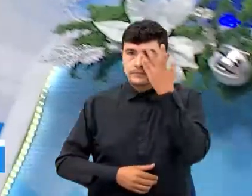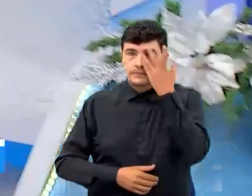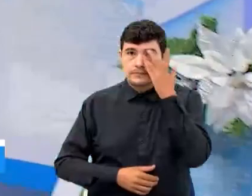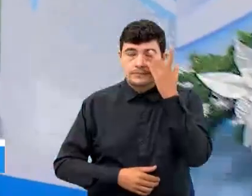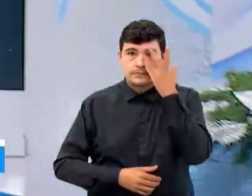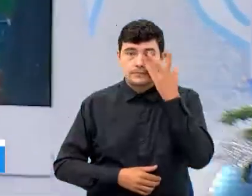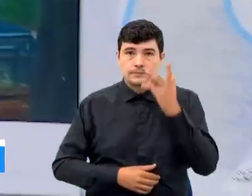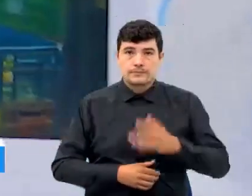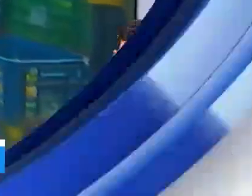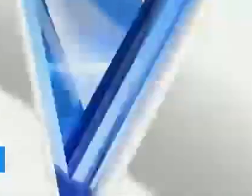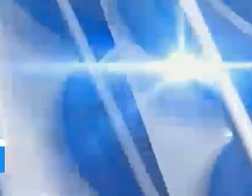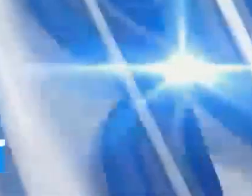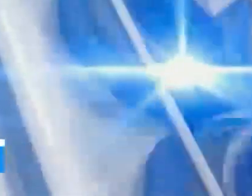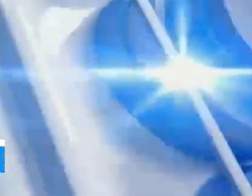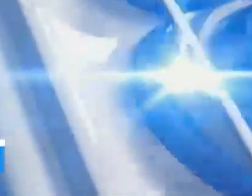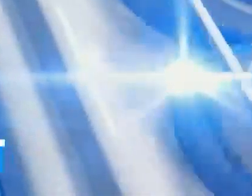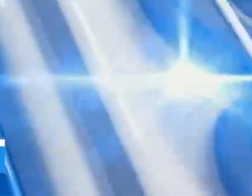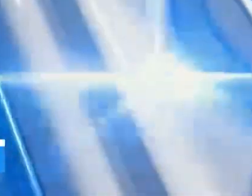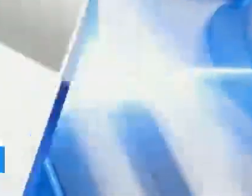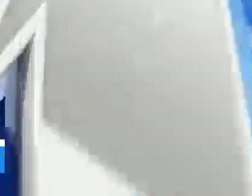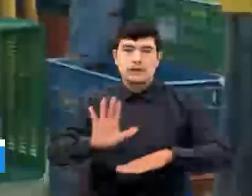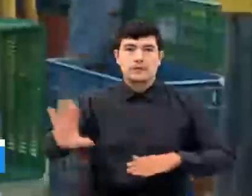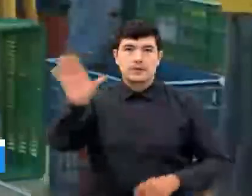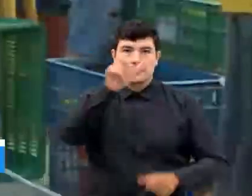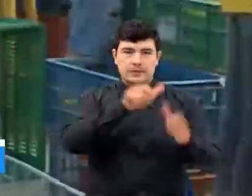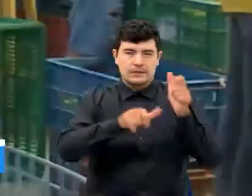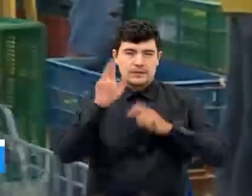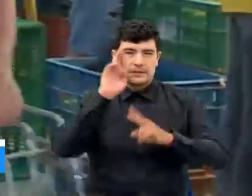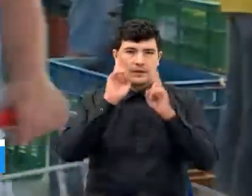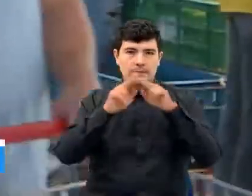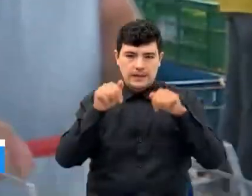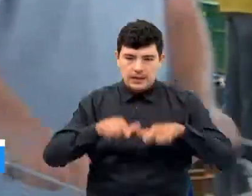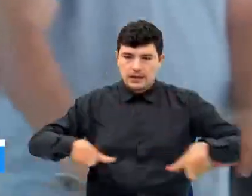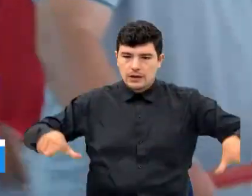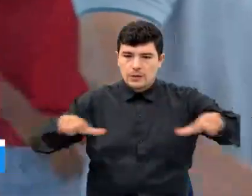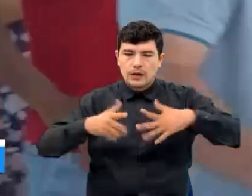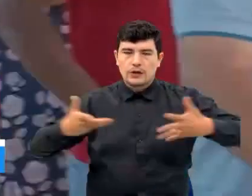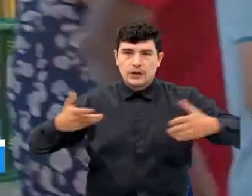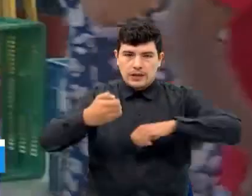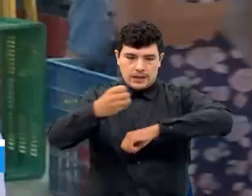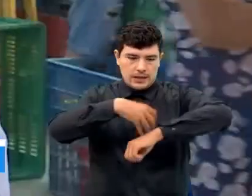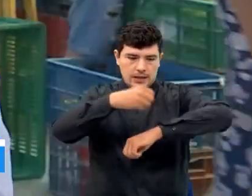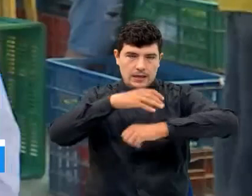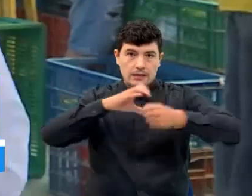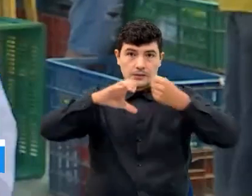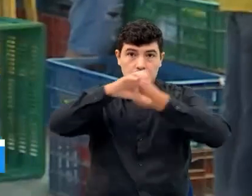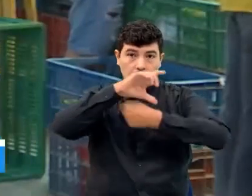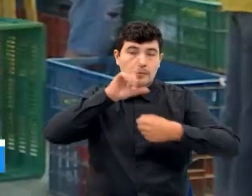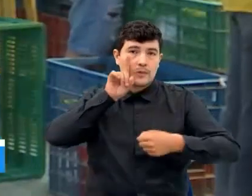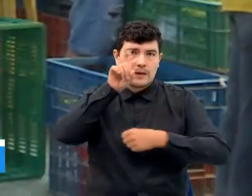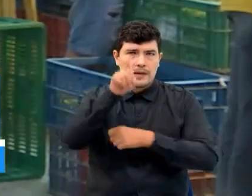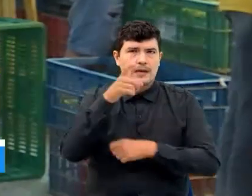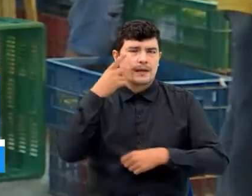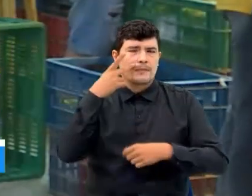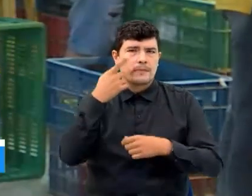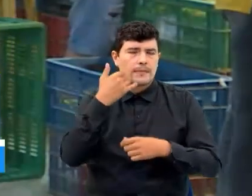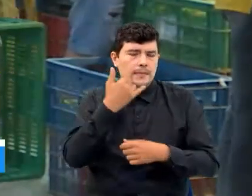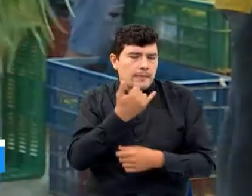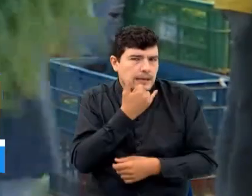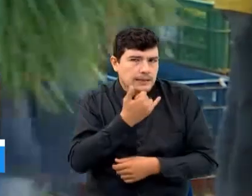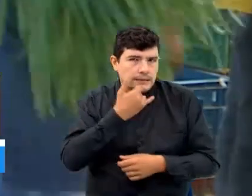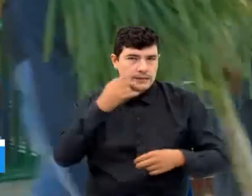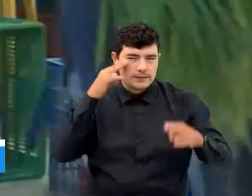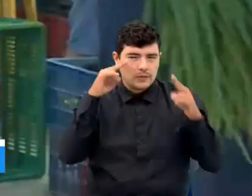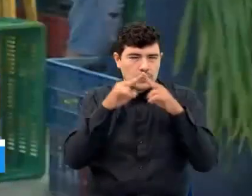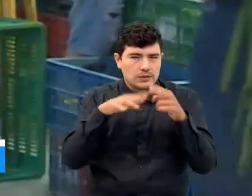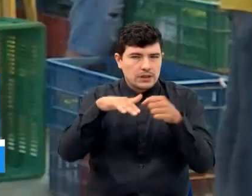Así es, muy buenas tardes a ustedes en estudio y a nuestros televidentes. Yo me encuentro desde la Plaza de Mercado Central en Bucaramanga y es que se dio a conocer una situación que está